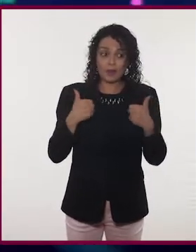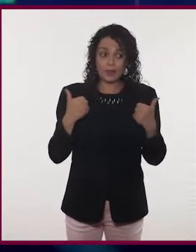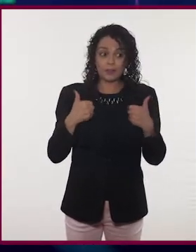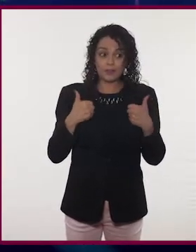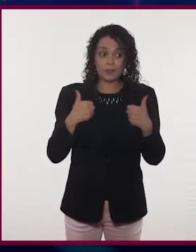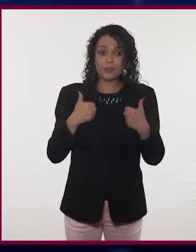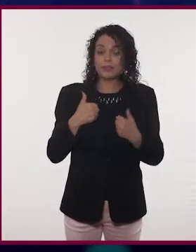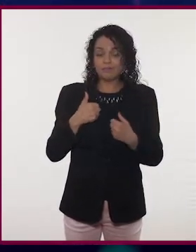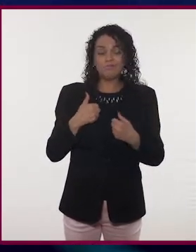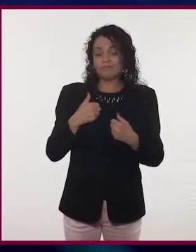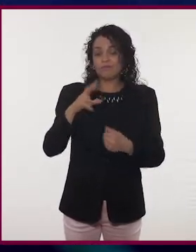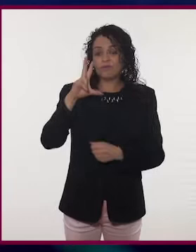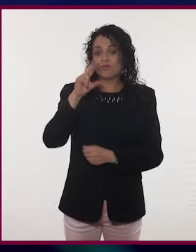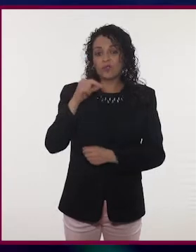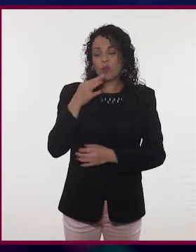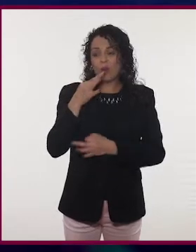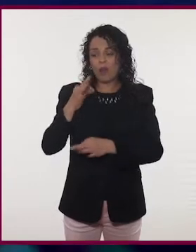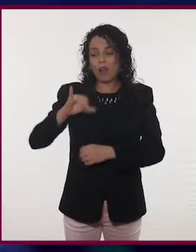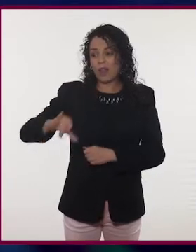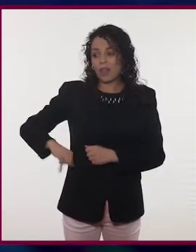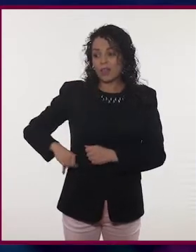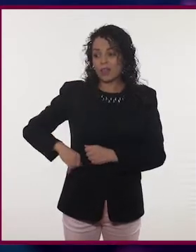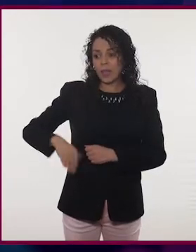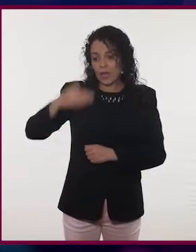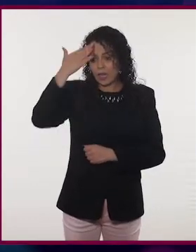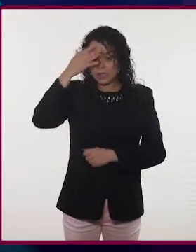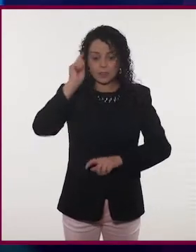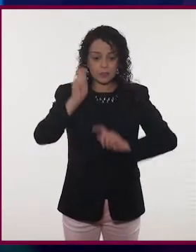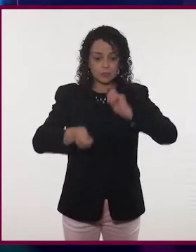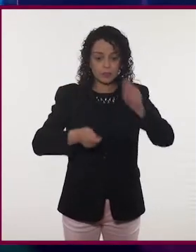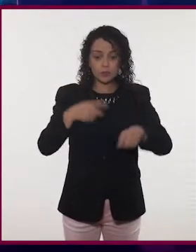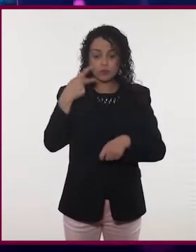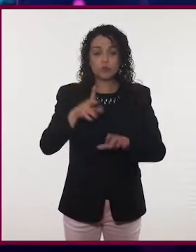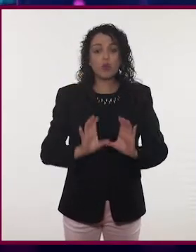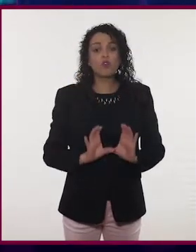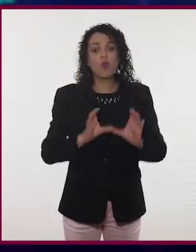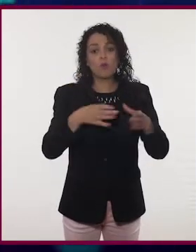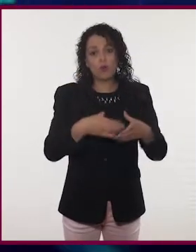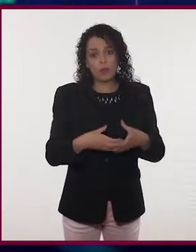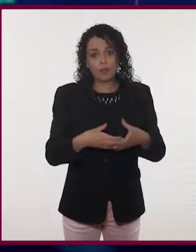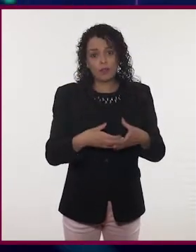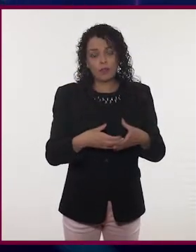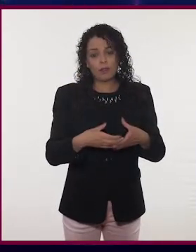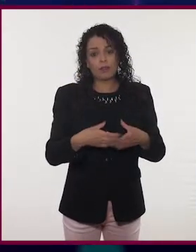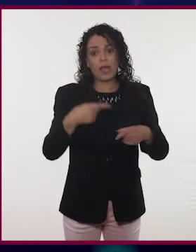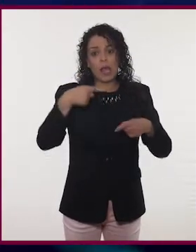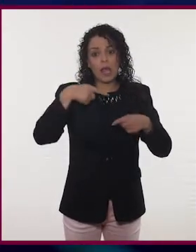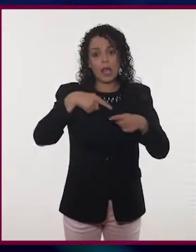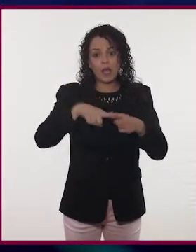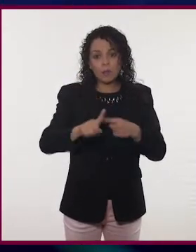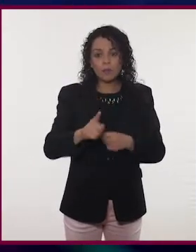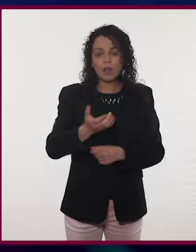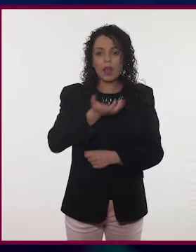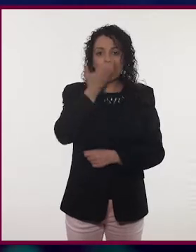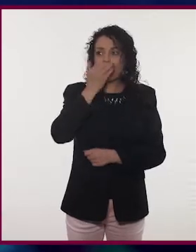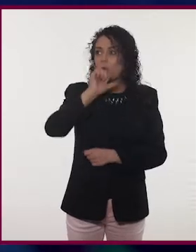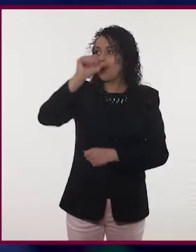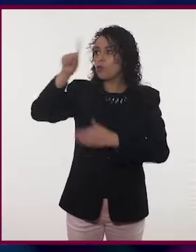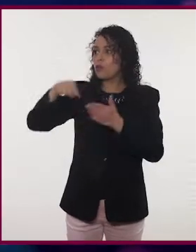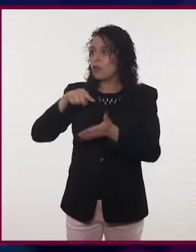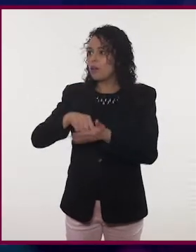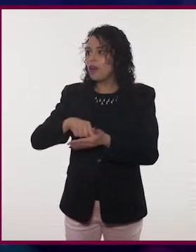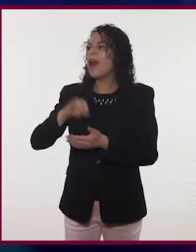pierden mucho interés en los saberes de su comunidad y empiezan a adoptar los saberes de otros